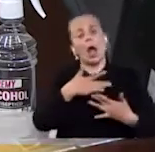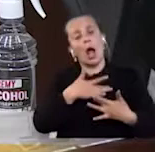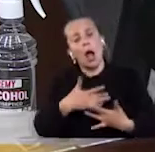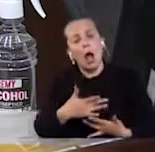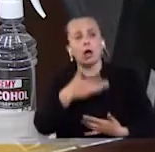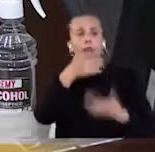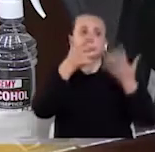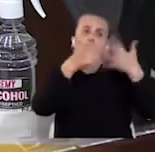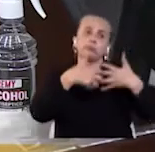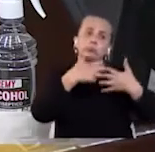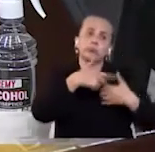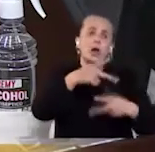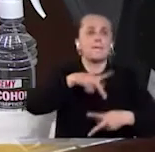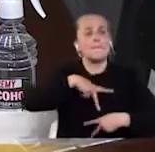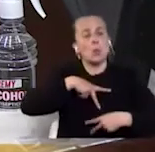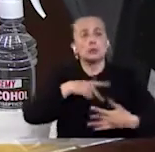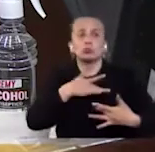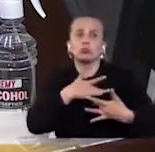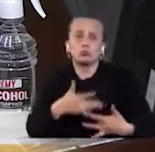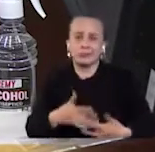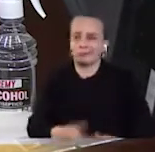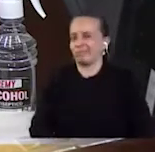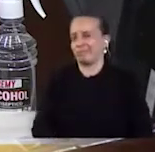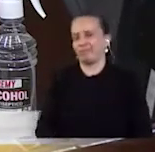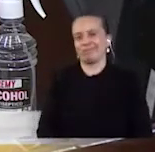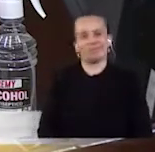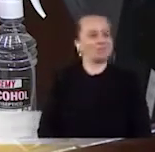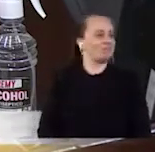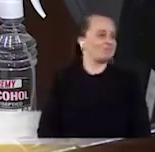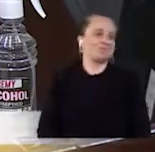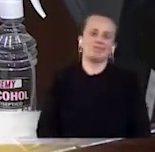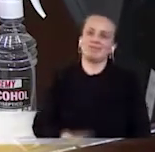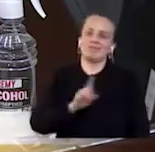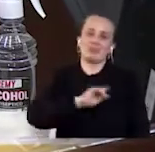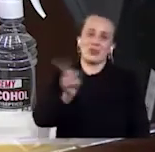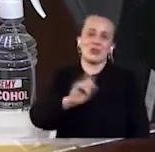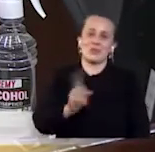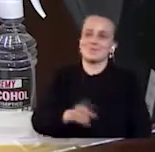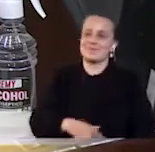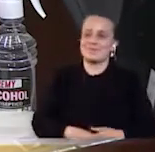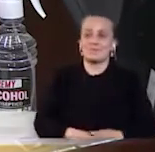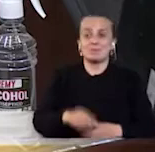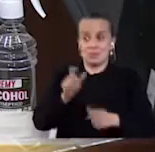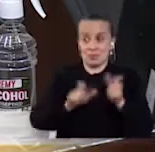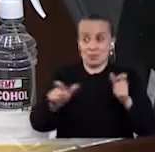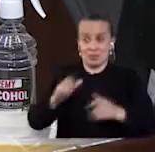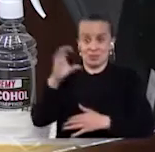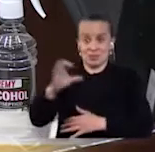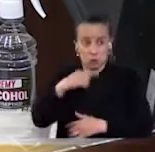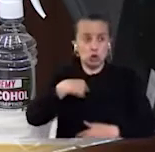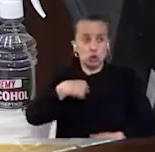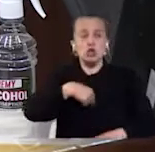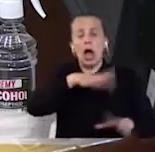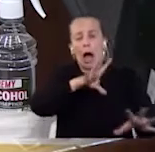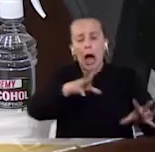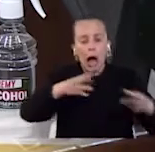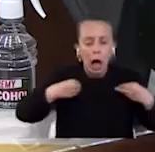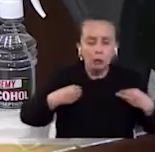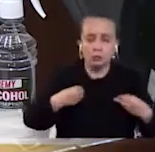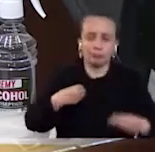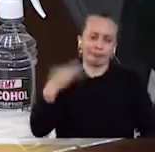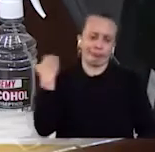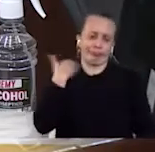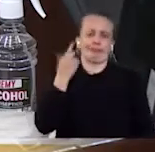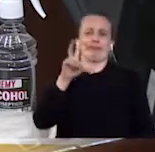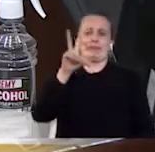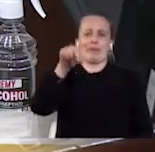empresarios. Ese cuento sí, los colombianos no nos los tragamos.